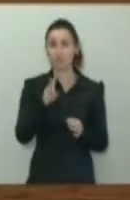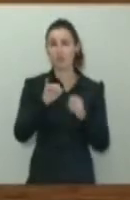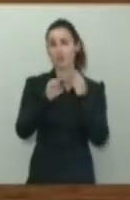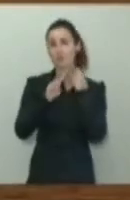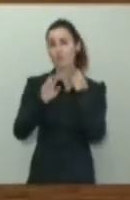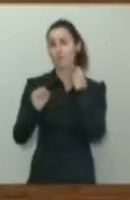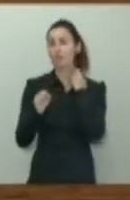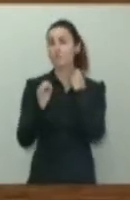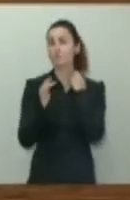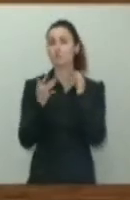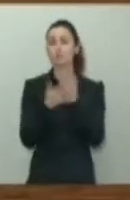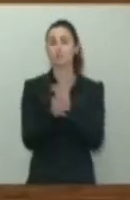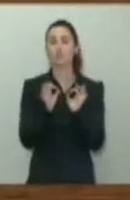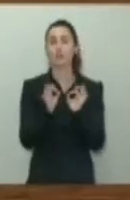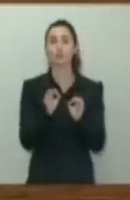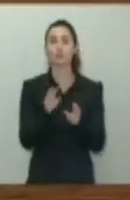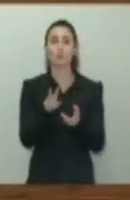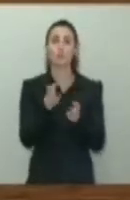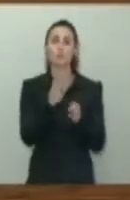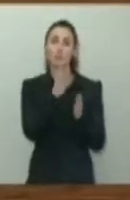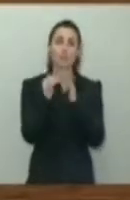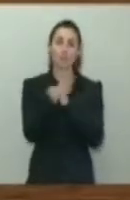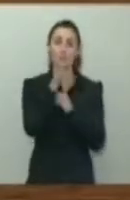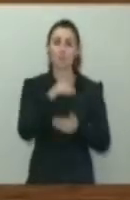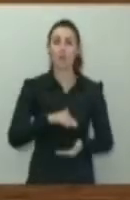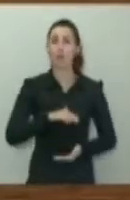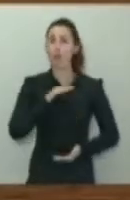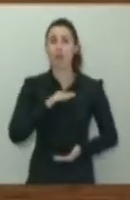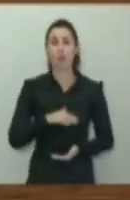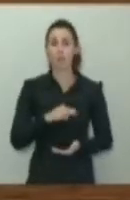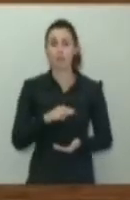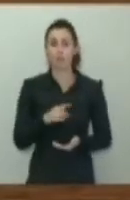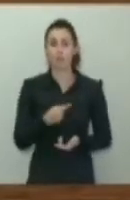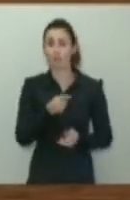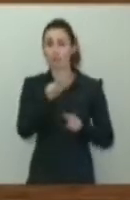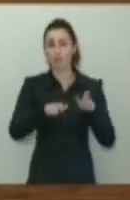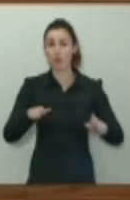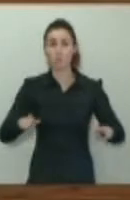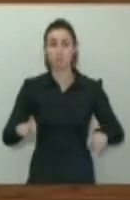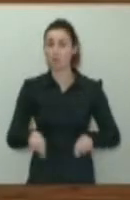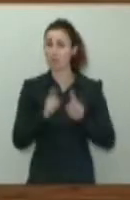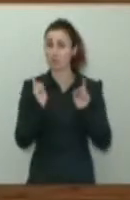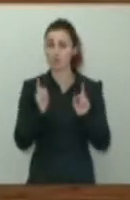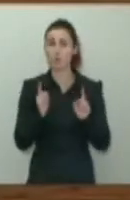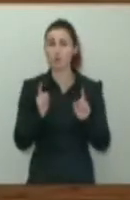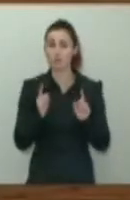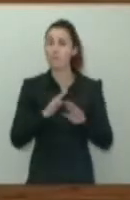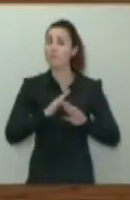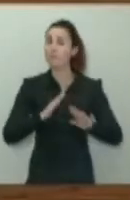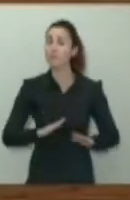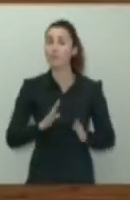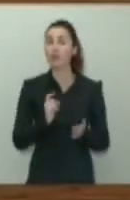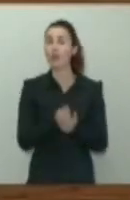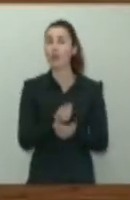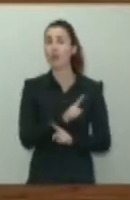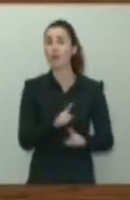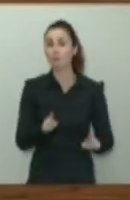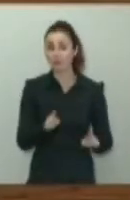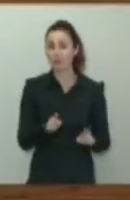que un impuesto indirecto en el que la capacidad económica del usuario tampoco se pone de manifiesto y no por eso, evidentemente, deja de